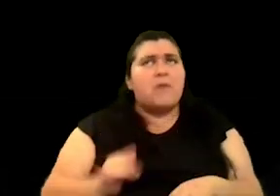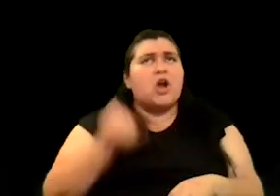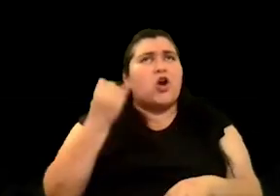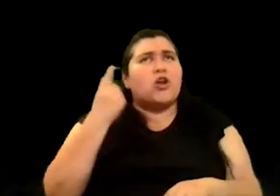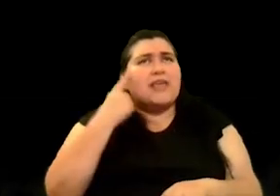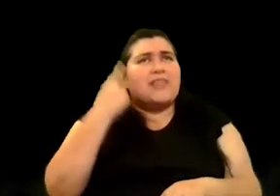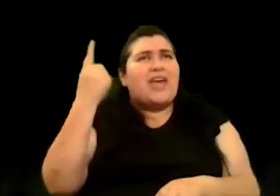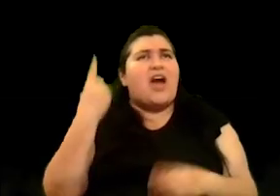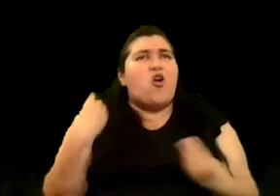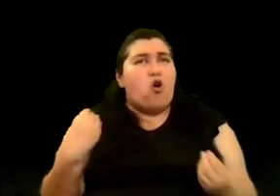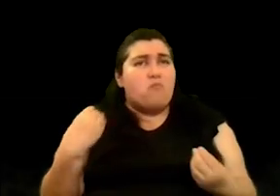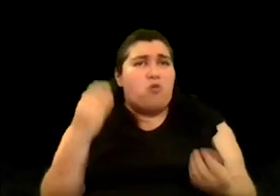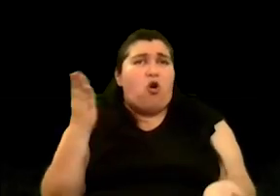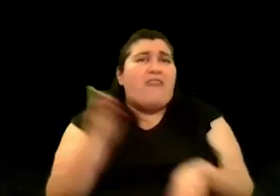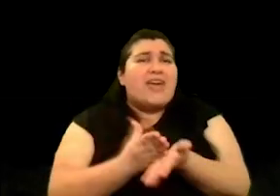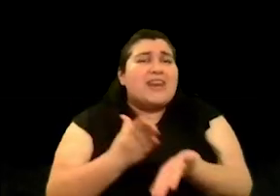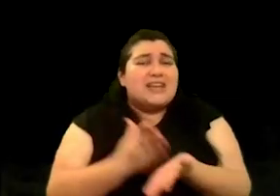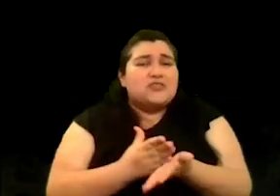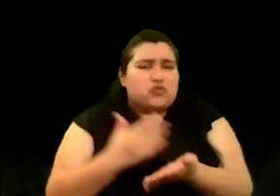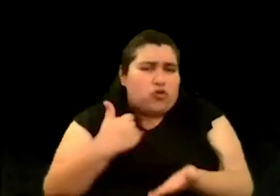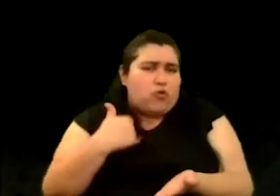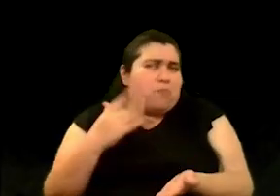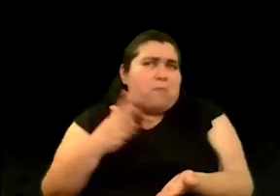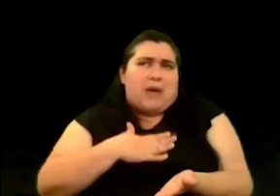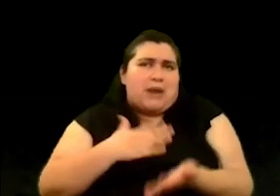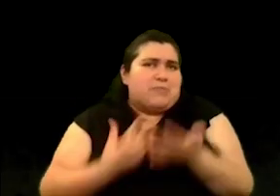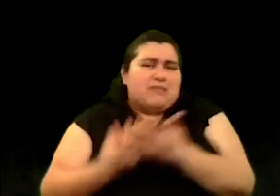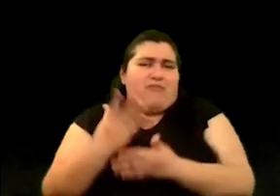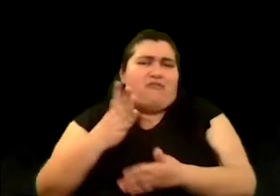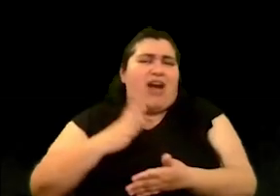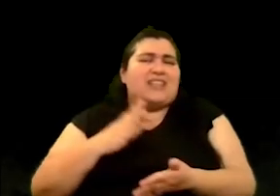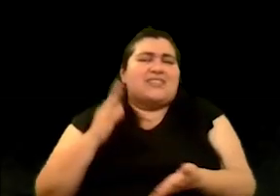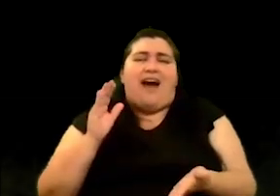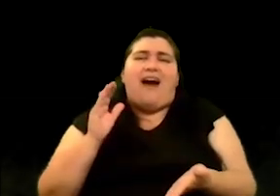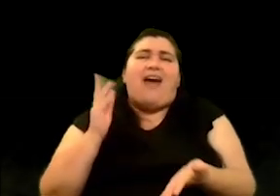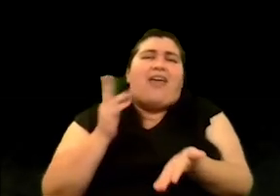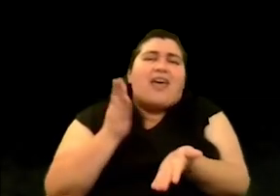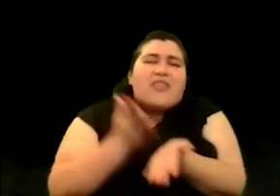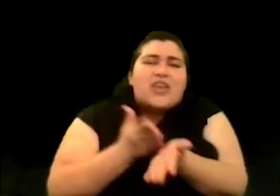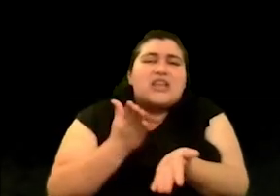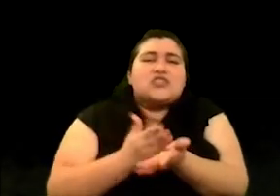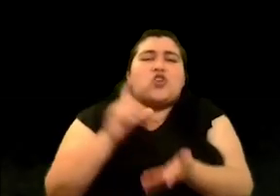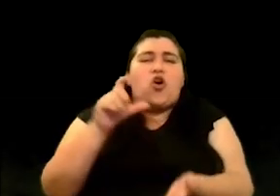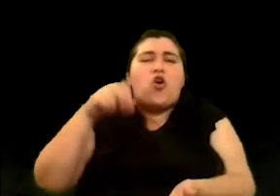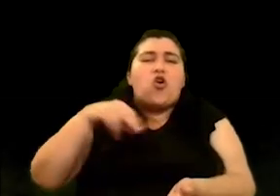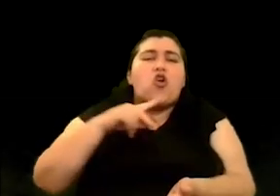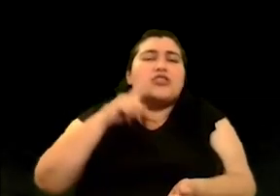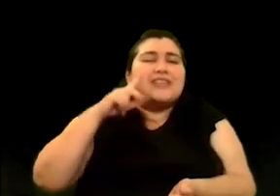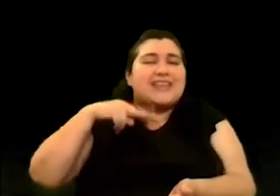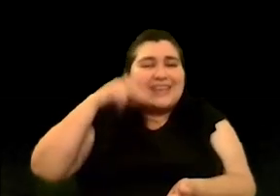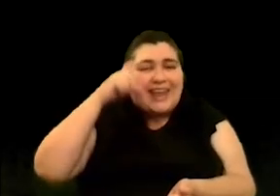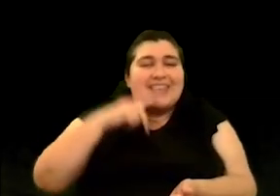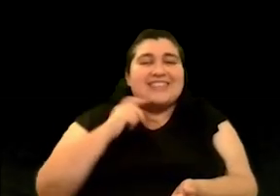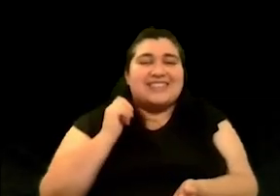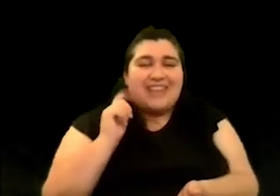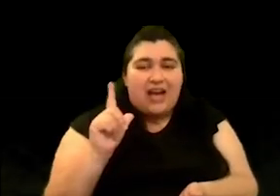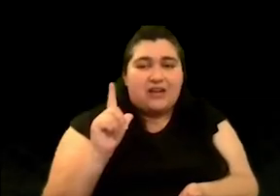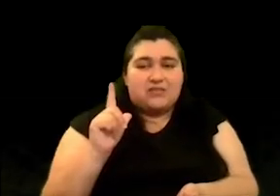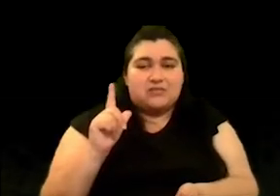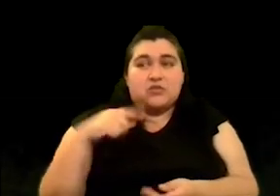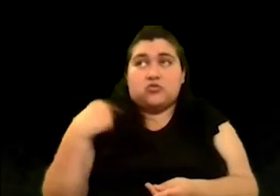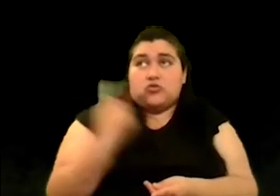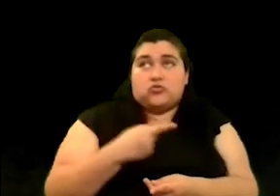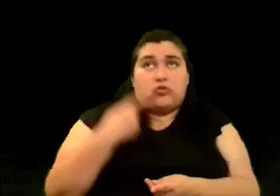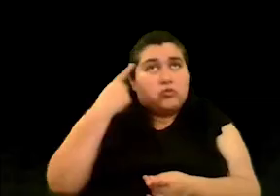continental. Tenemos esta cuestión de realidad económica. Y claro, como estamos basados en derecho continental,